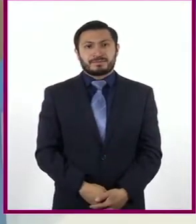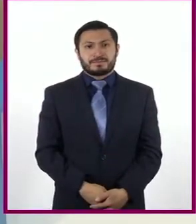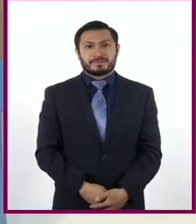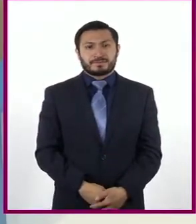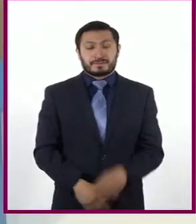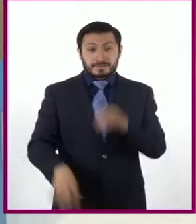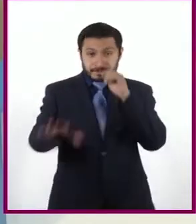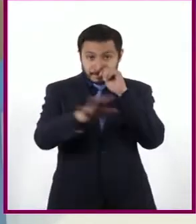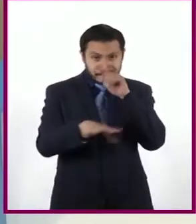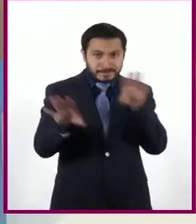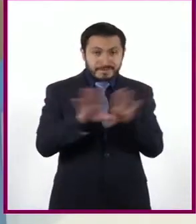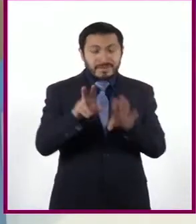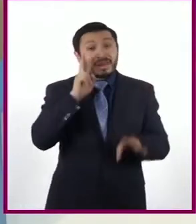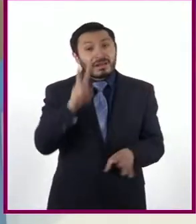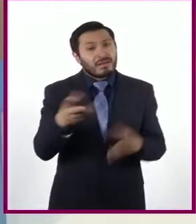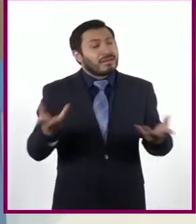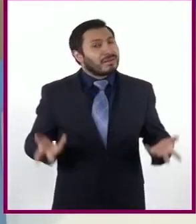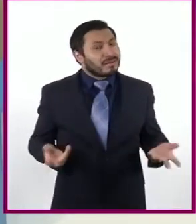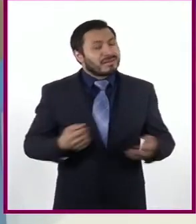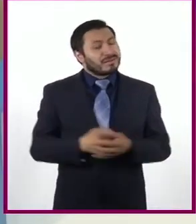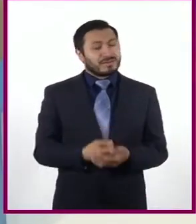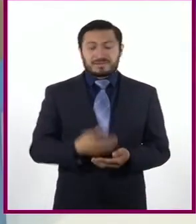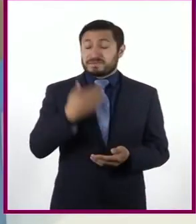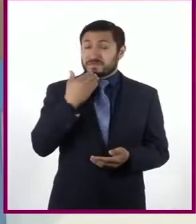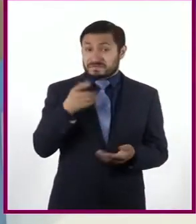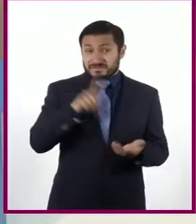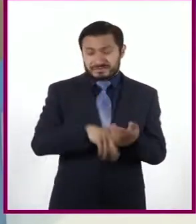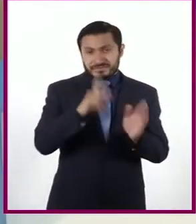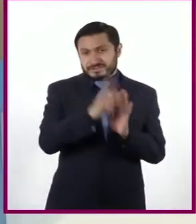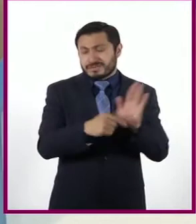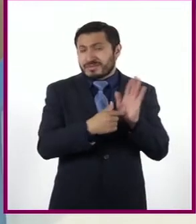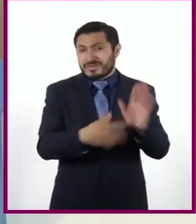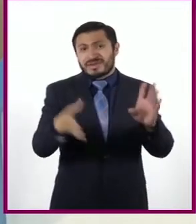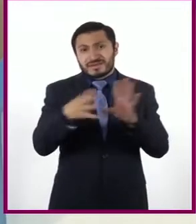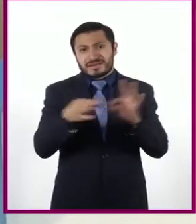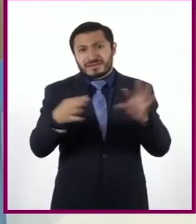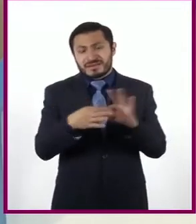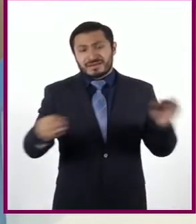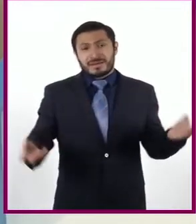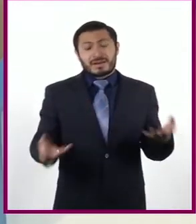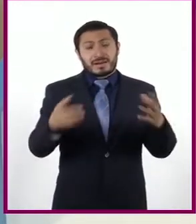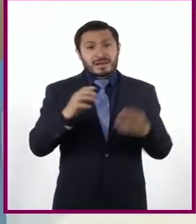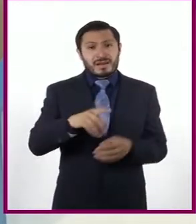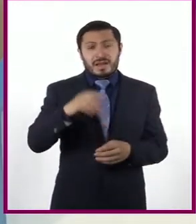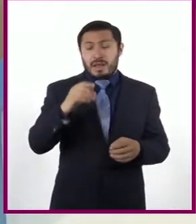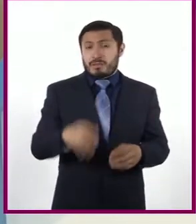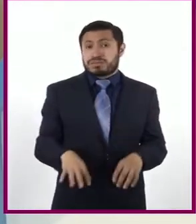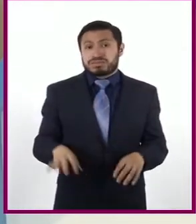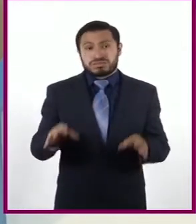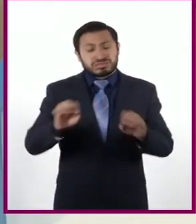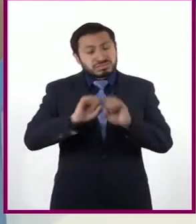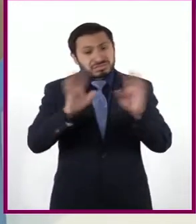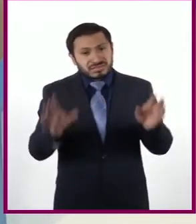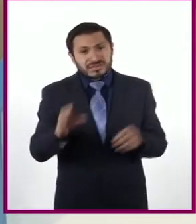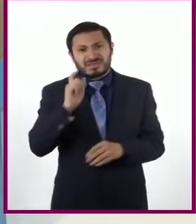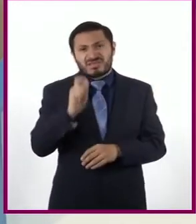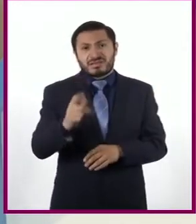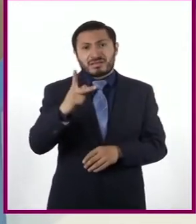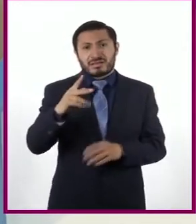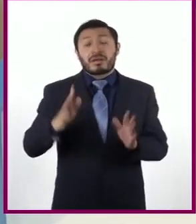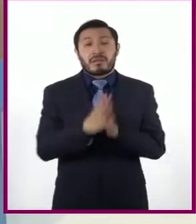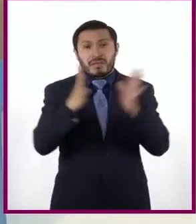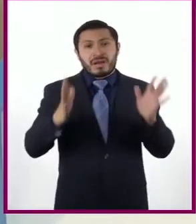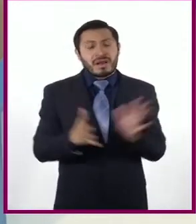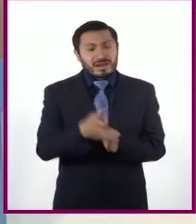¿Qué les pareció el video? En él se habla sobre una concepción más amplia de participación que confiere el hecho